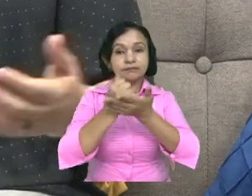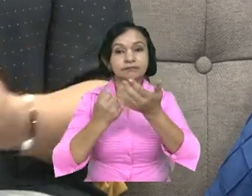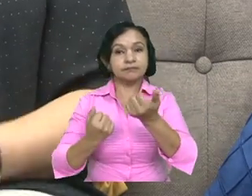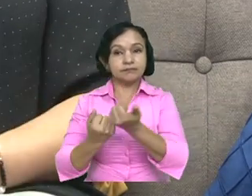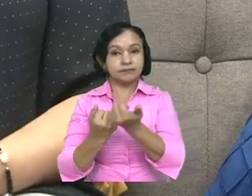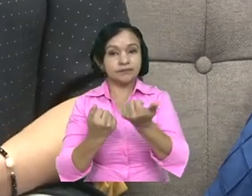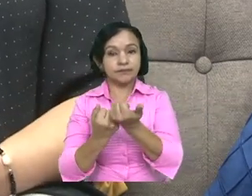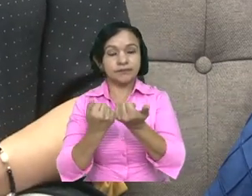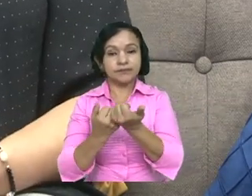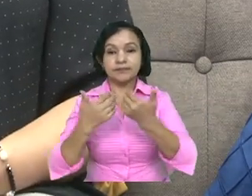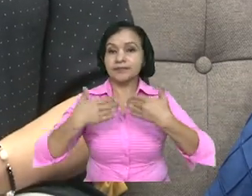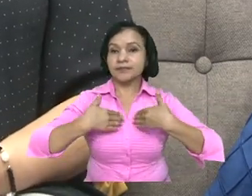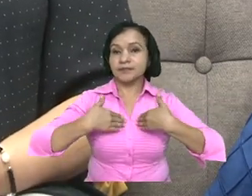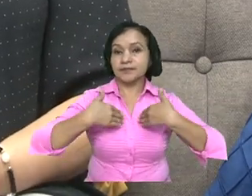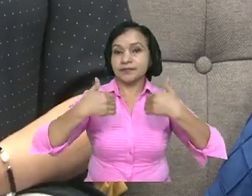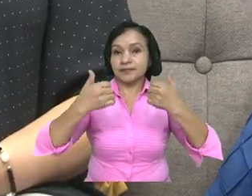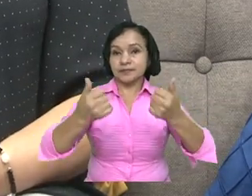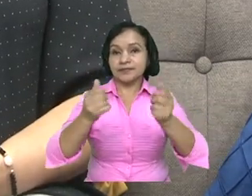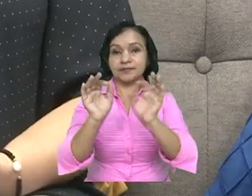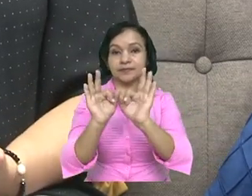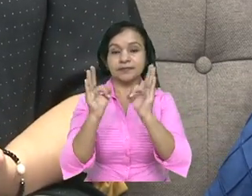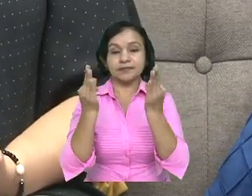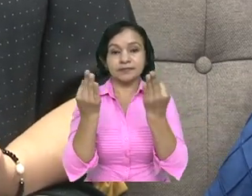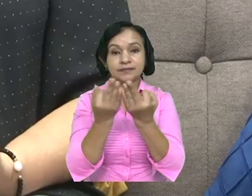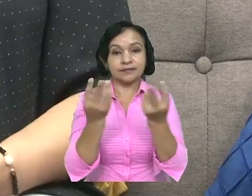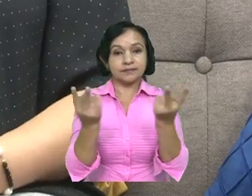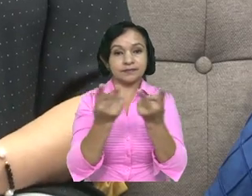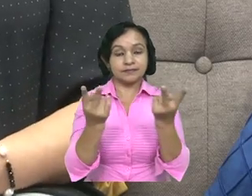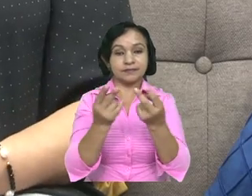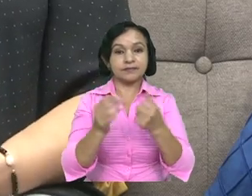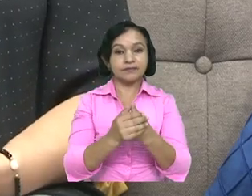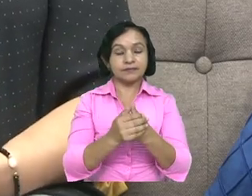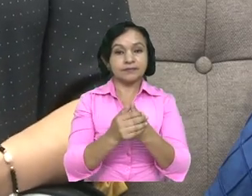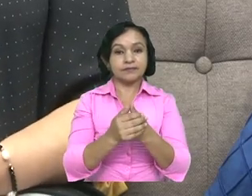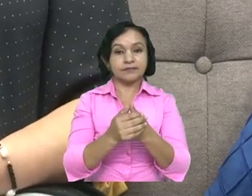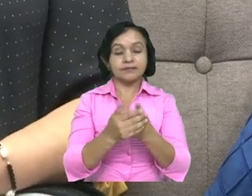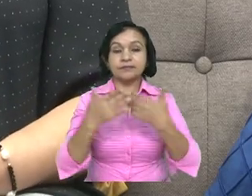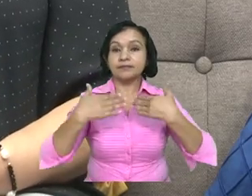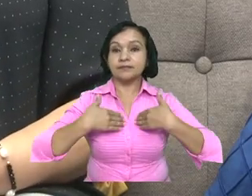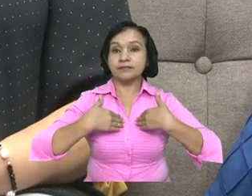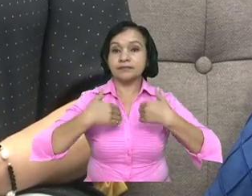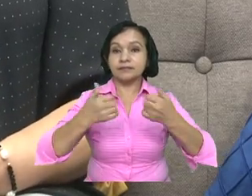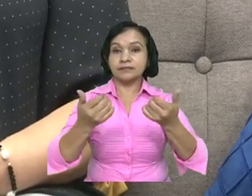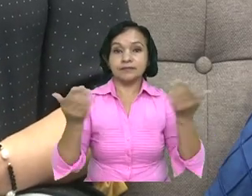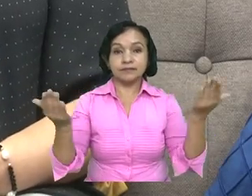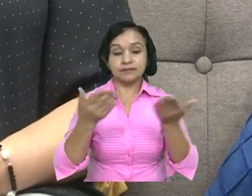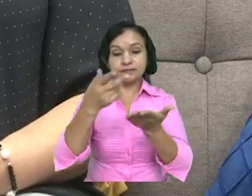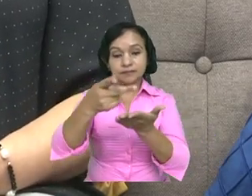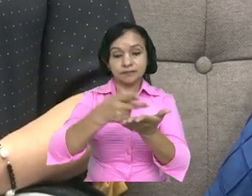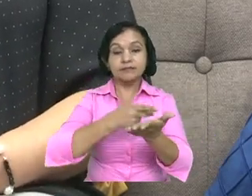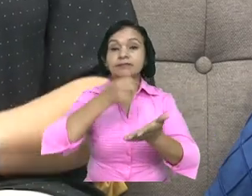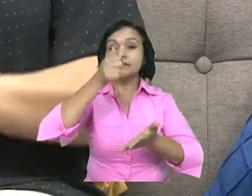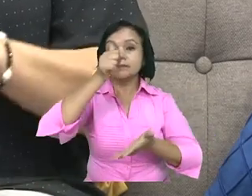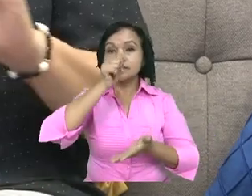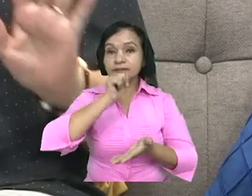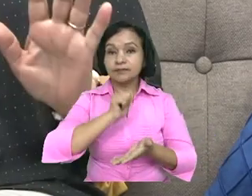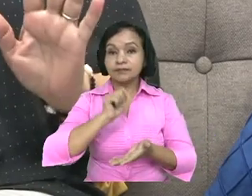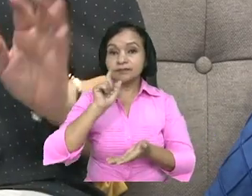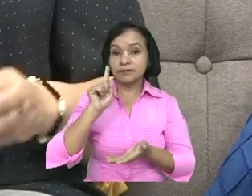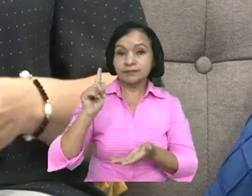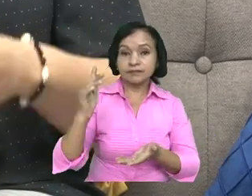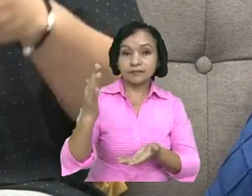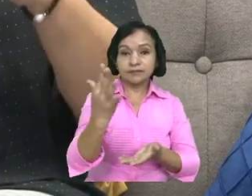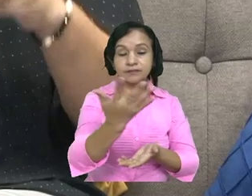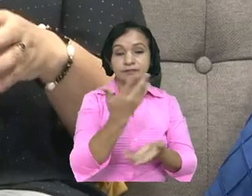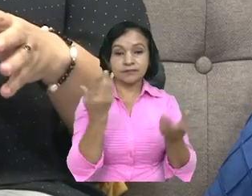contribuir a la salud de las familias. Mira cuánto puede incidir también en la salud con un proyecto de agua. Claro. Entonces, y todo es